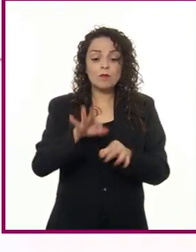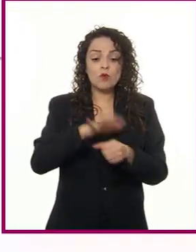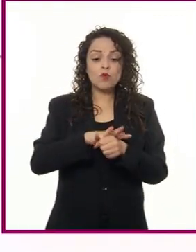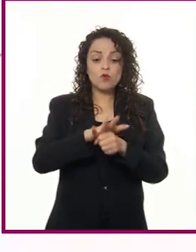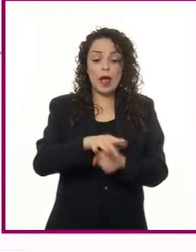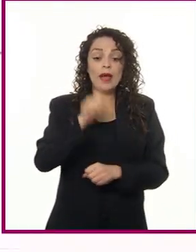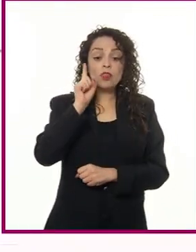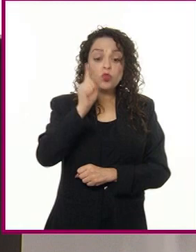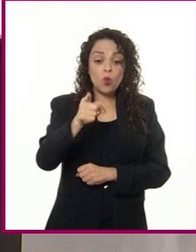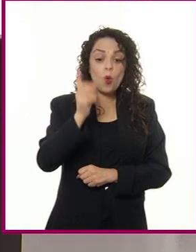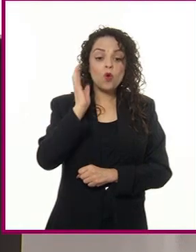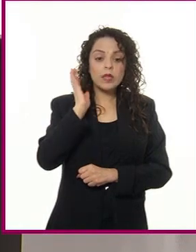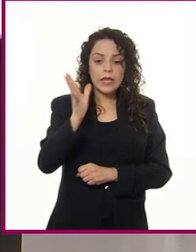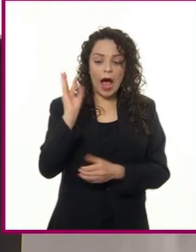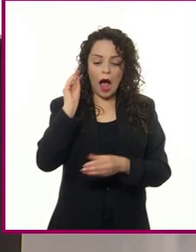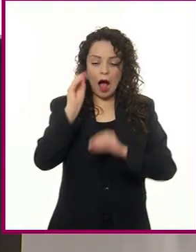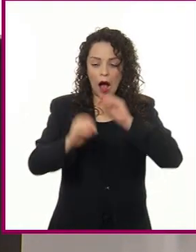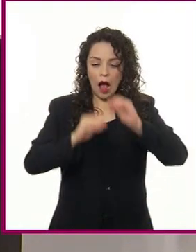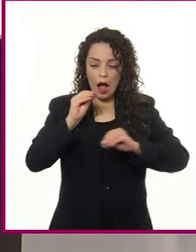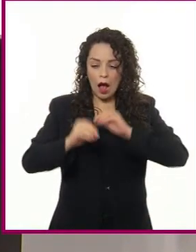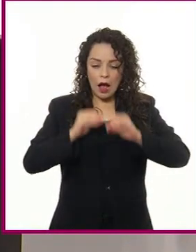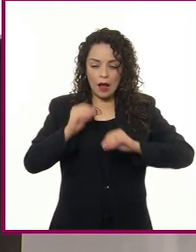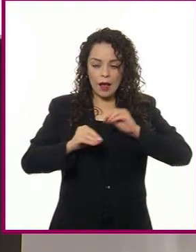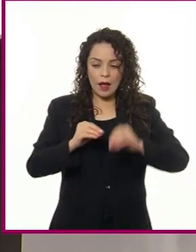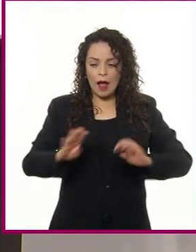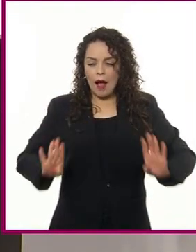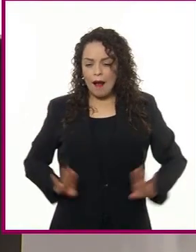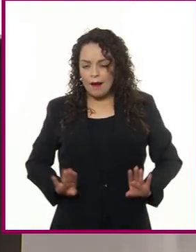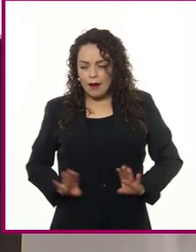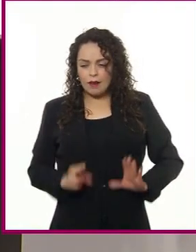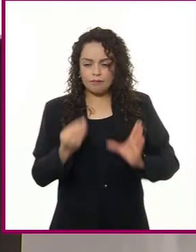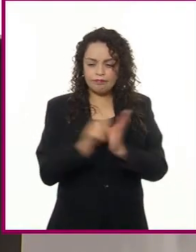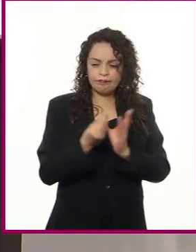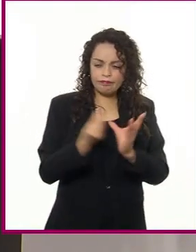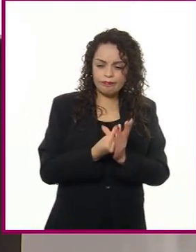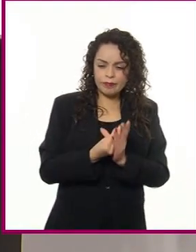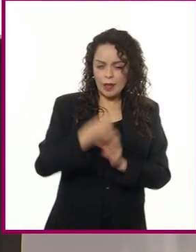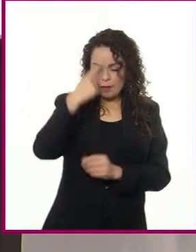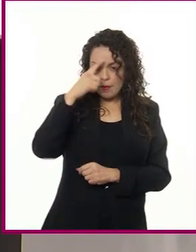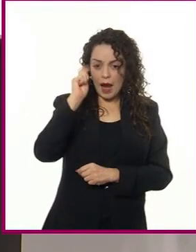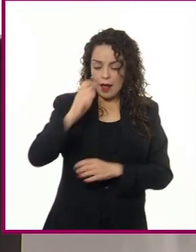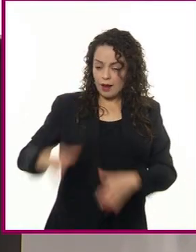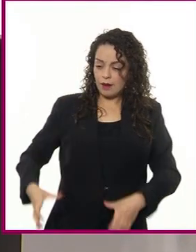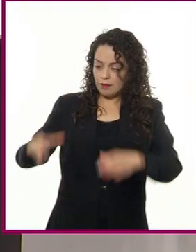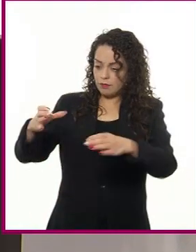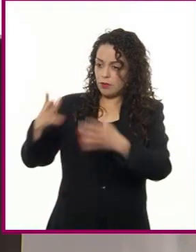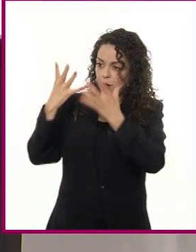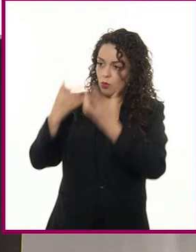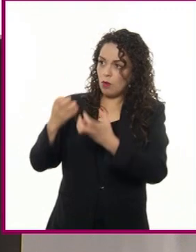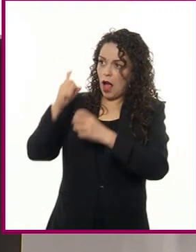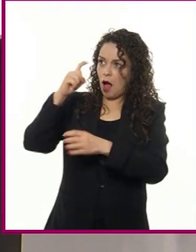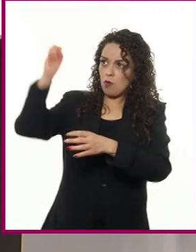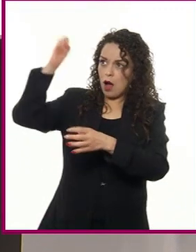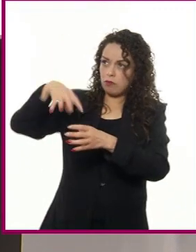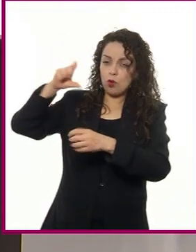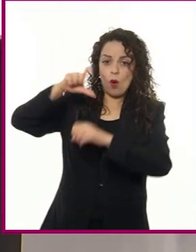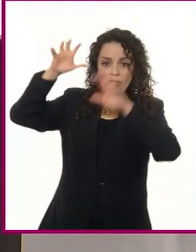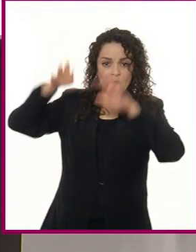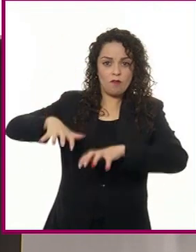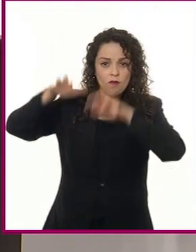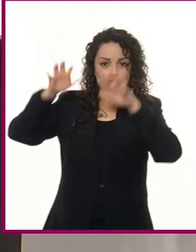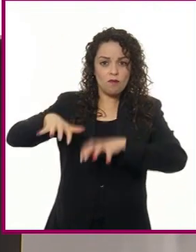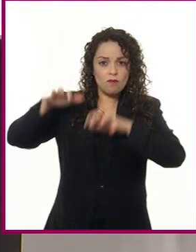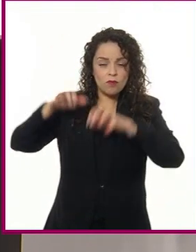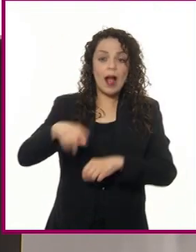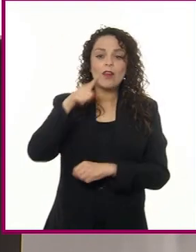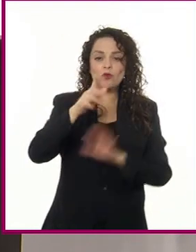tú ya plasmaste algunas características de nuestro sistema de captación de lluvias en un papel.